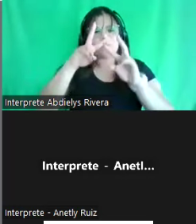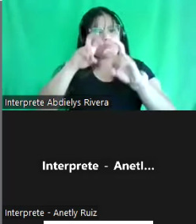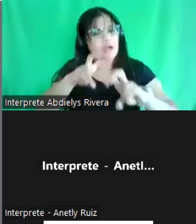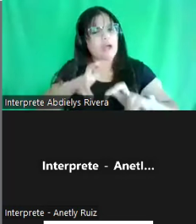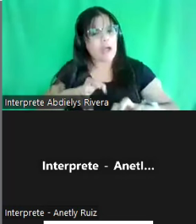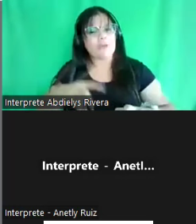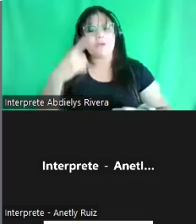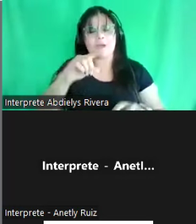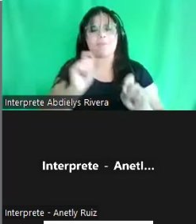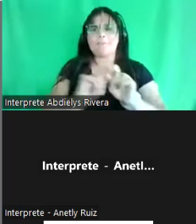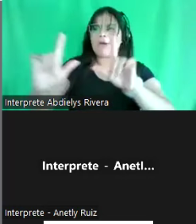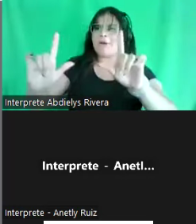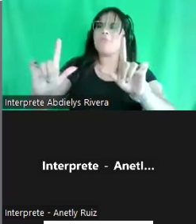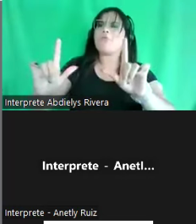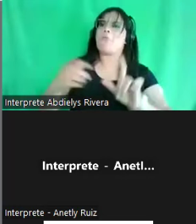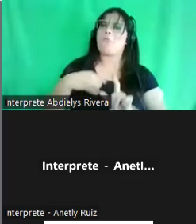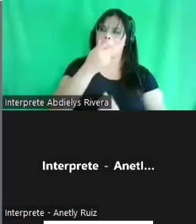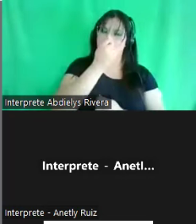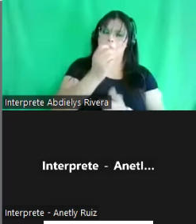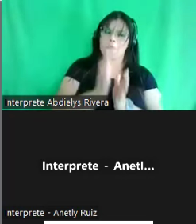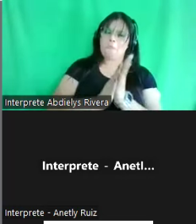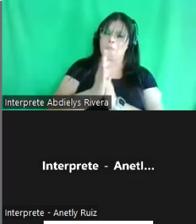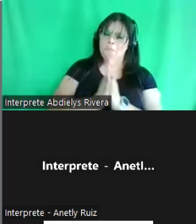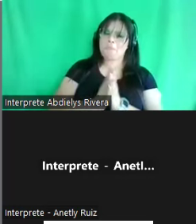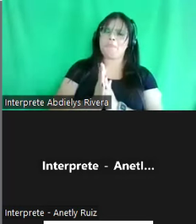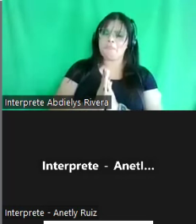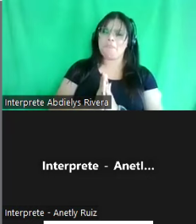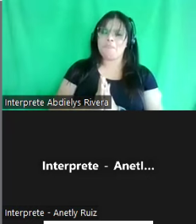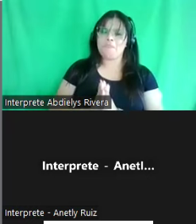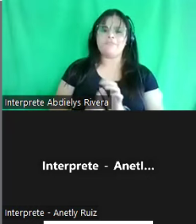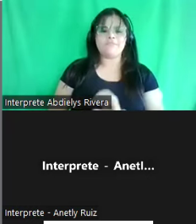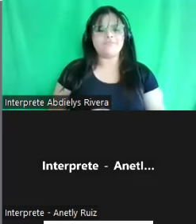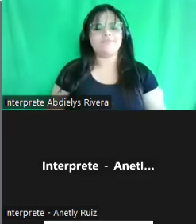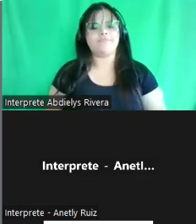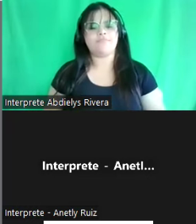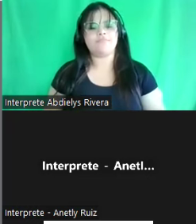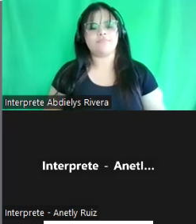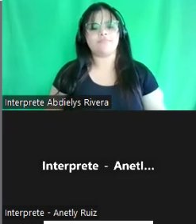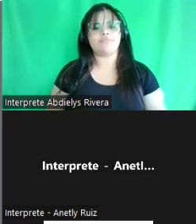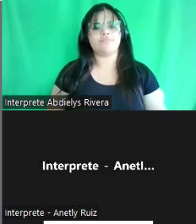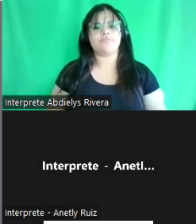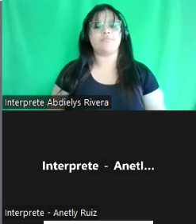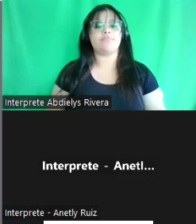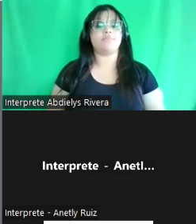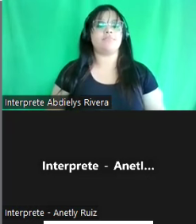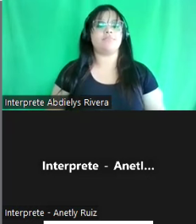pareció bastante interesante. En términos de los servicios